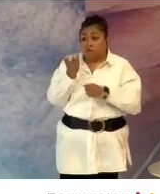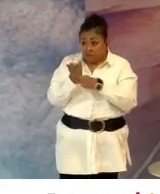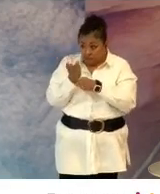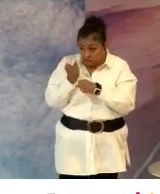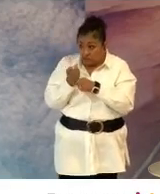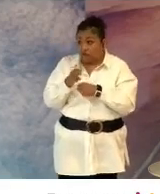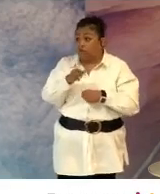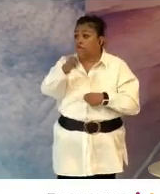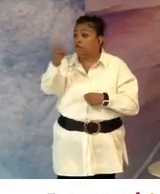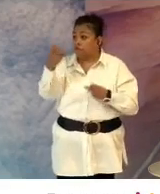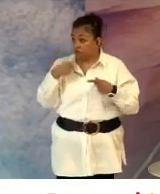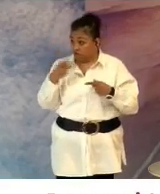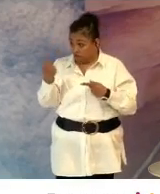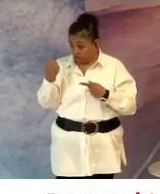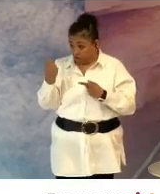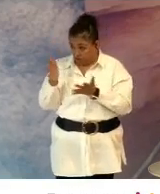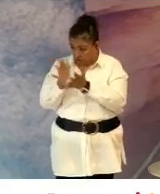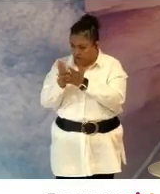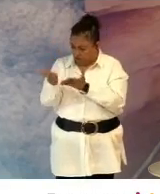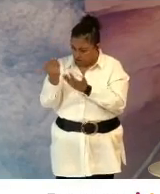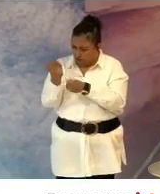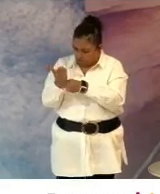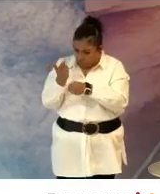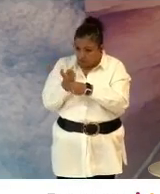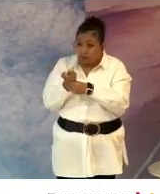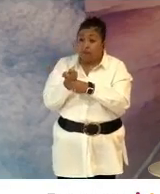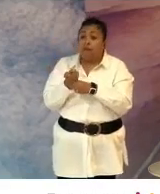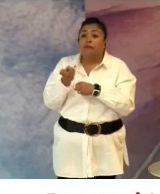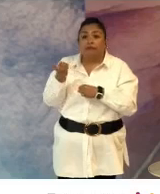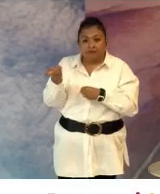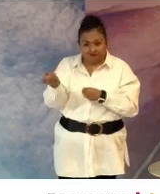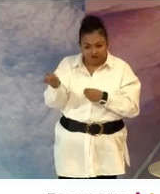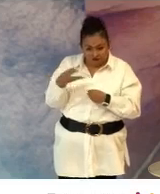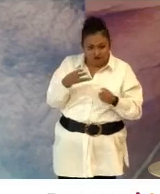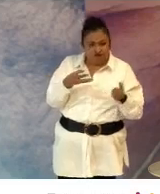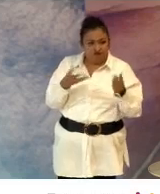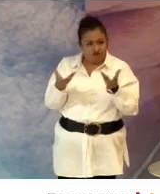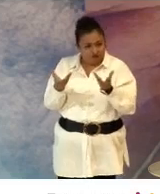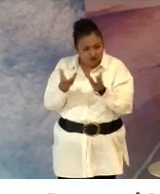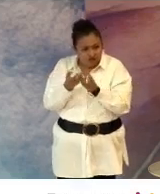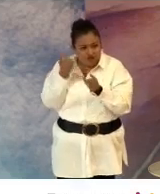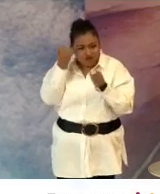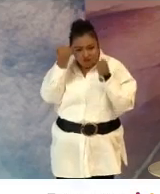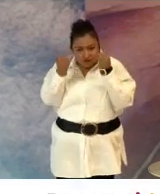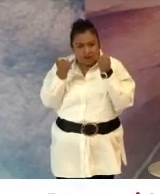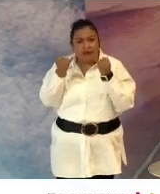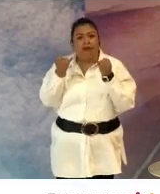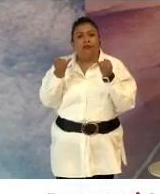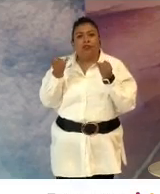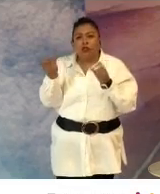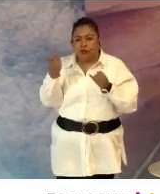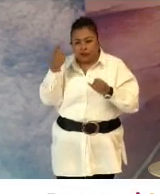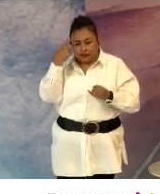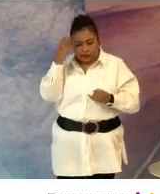invitar a otros participantes, y aquí estamos co-creando y co-sintiendo.